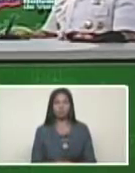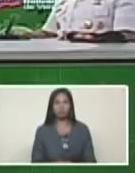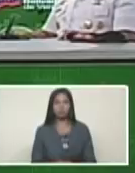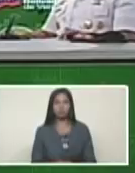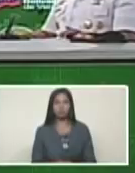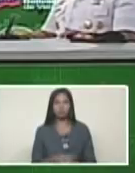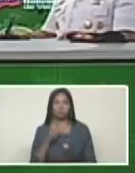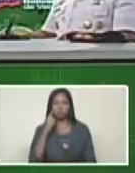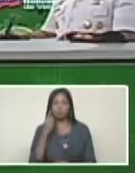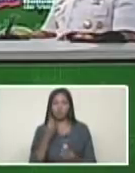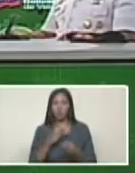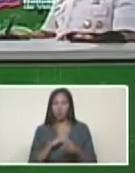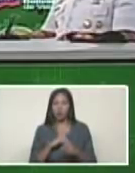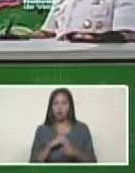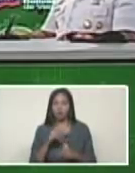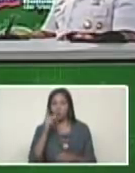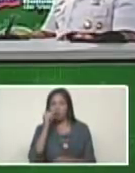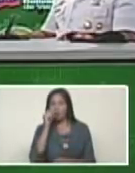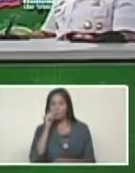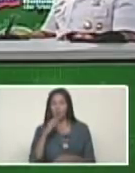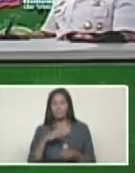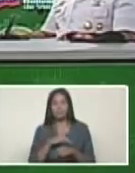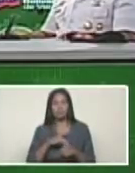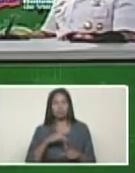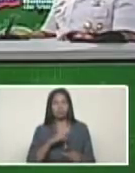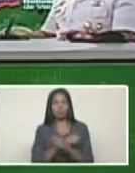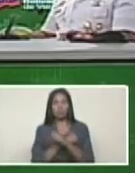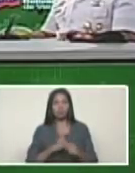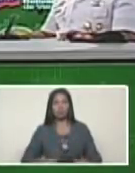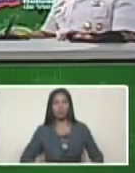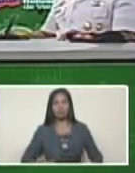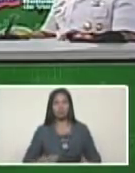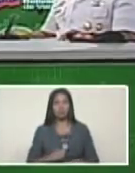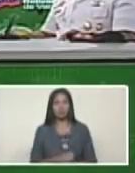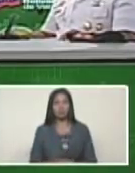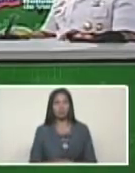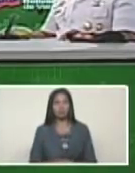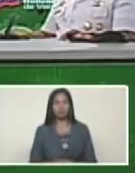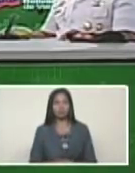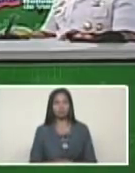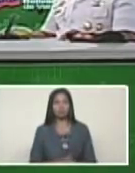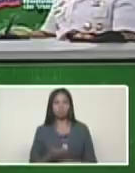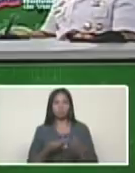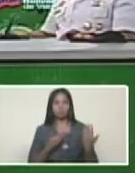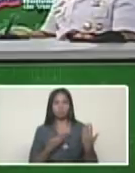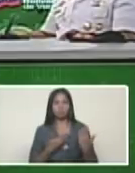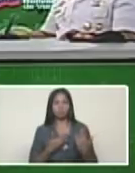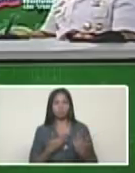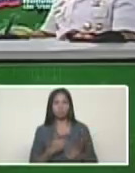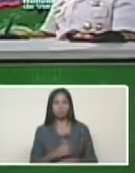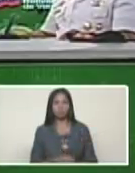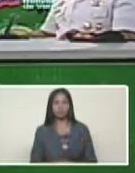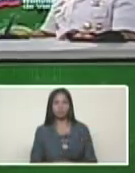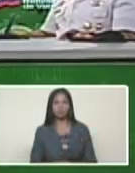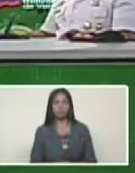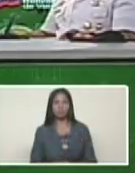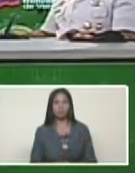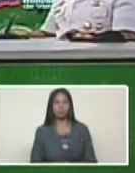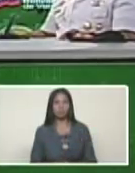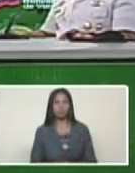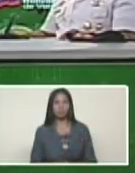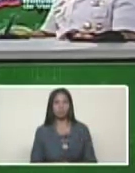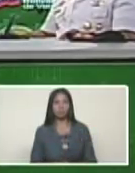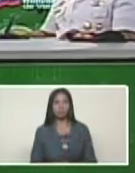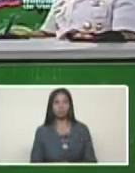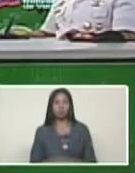el general ministro de Defensa, Padrino López, la creación de